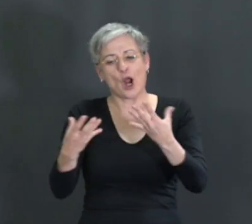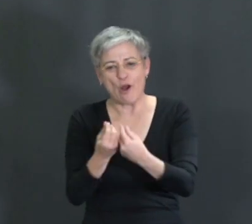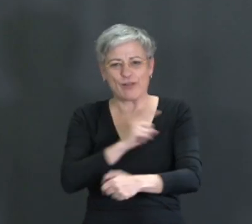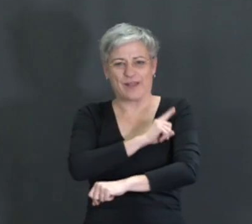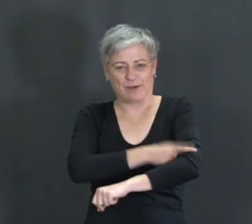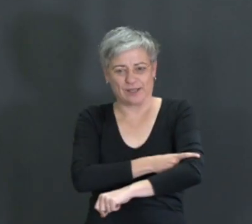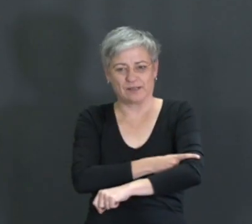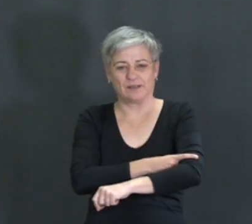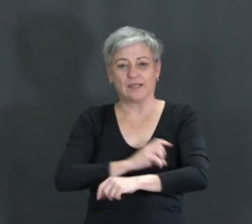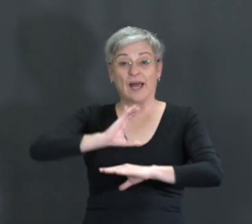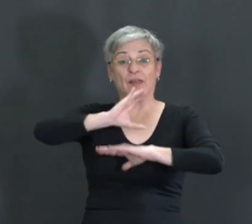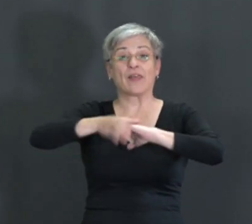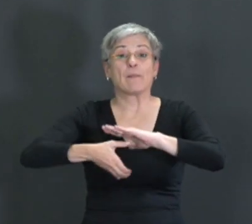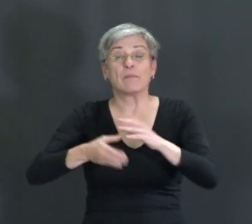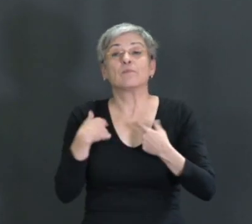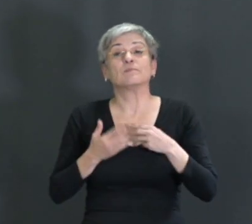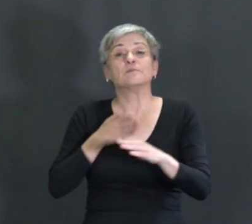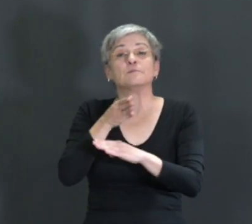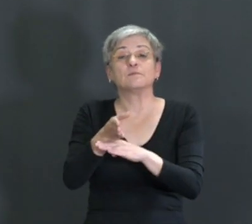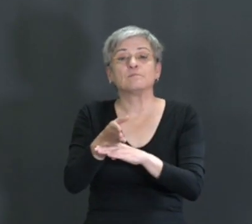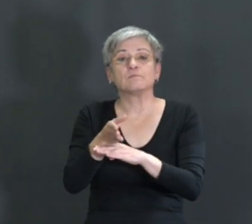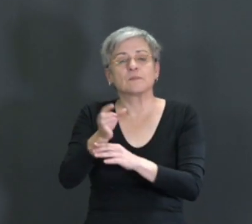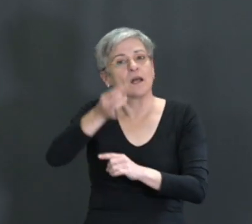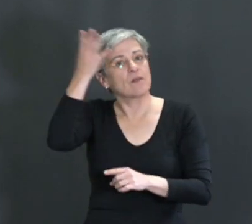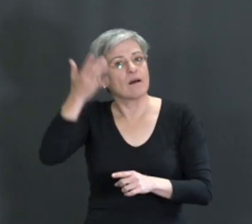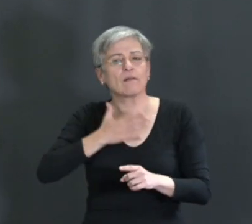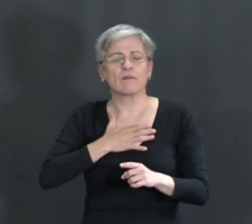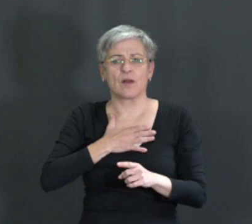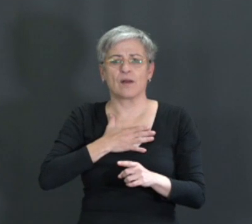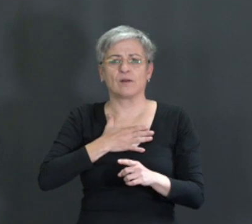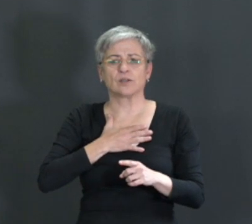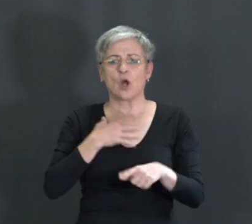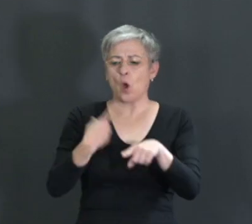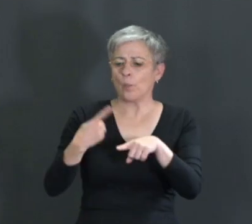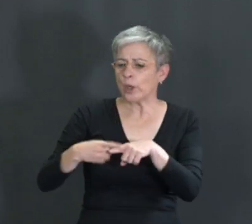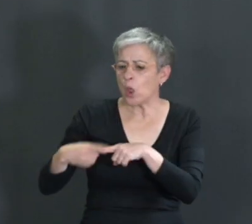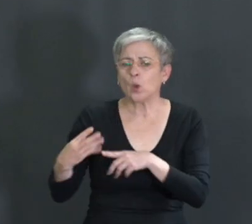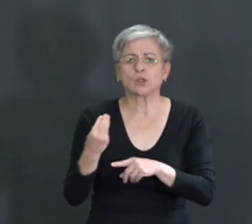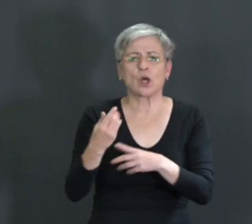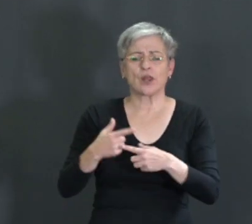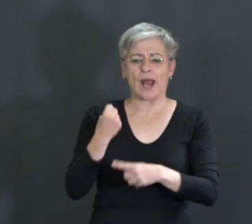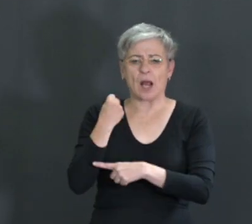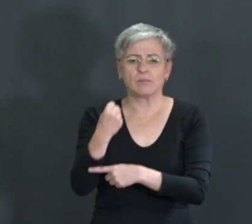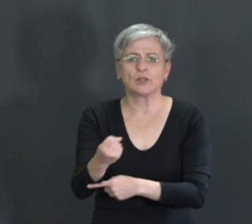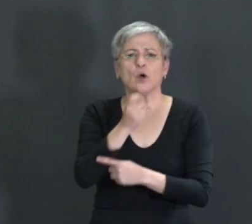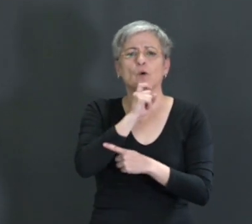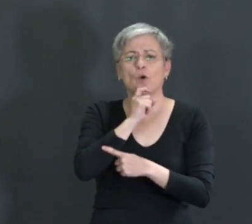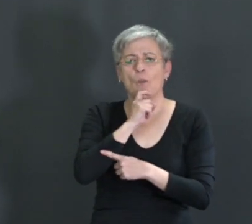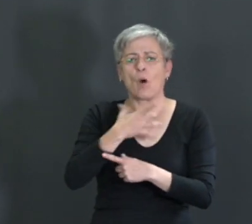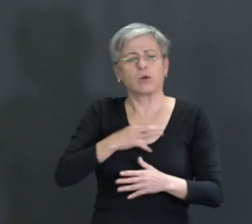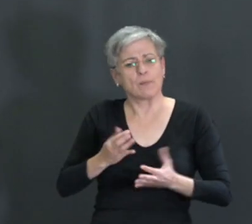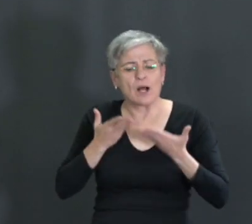deportistas, y el CEAPAD fue con la idea y con el fin, llevó productos de apoyo para ver de qué manera se podía apoyar y